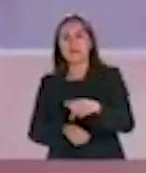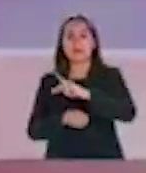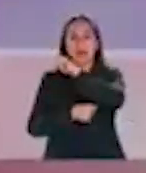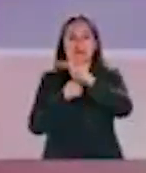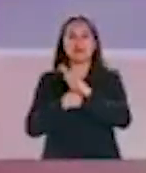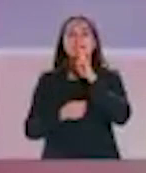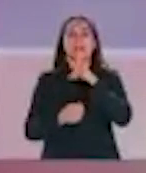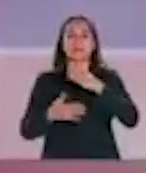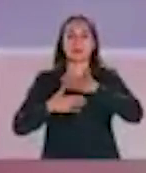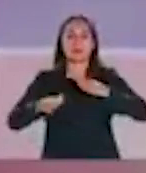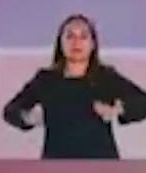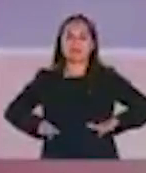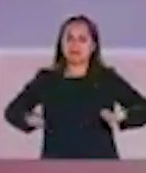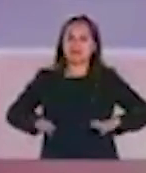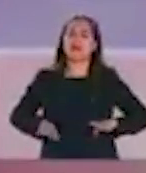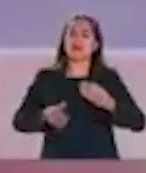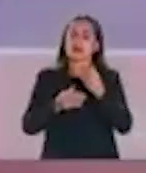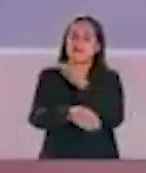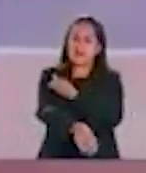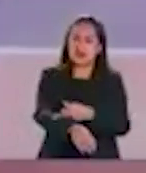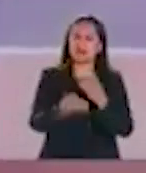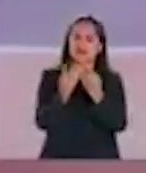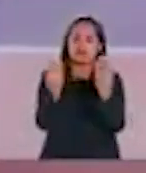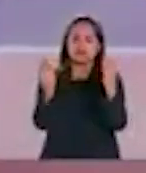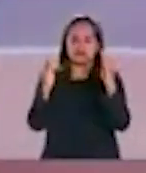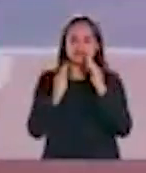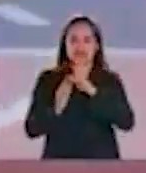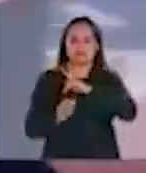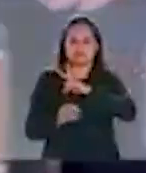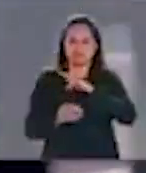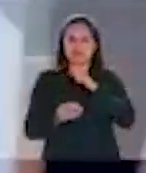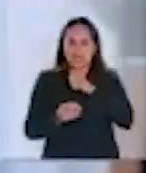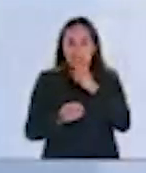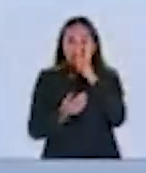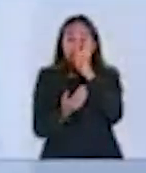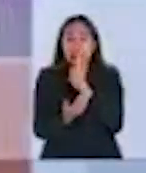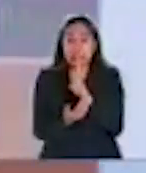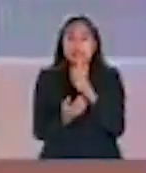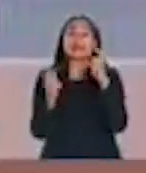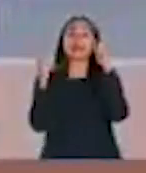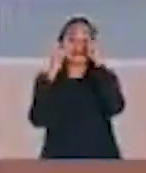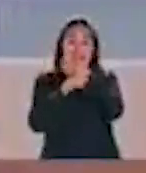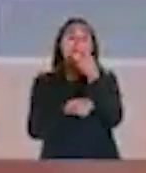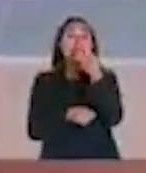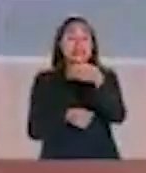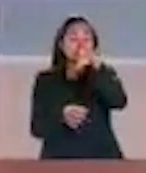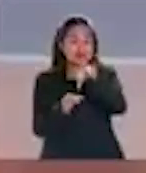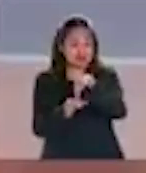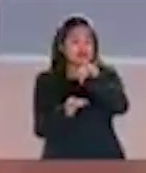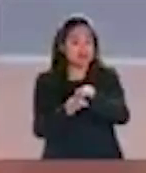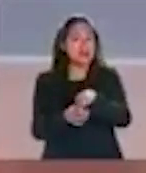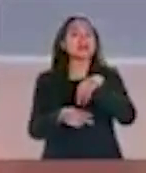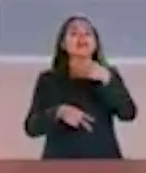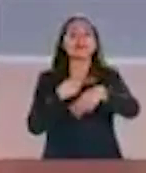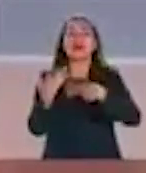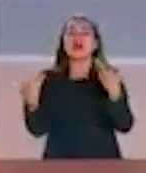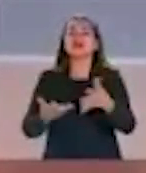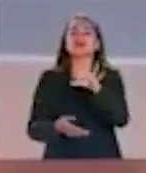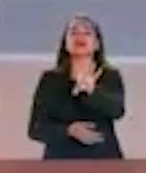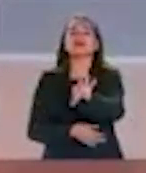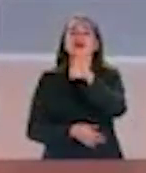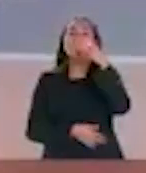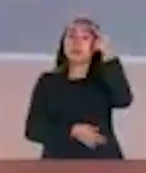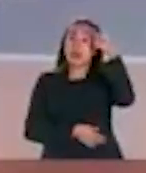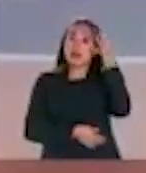una elección en donde vamos a escoger entre certidumbre y riesgo es una elección en donde vamos a escoger entre el futuro y